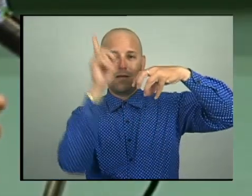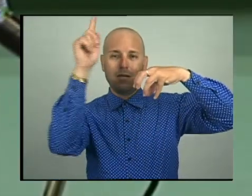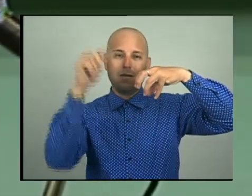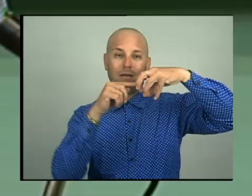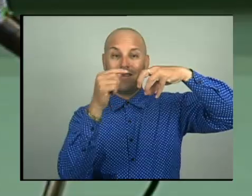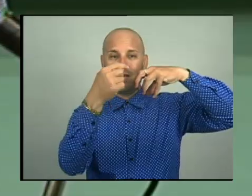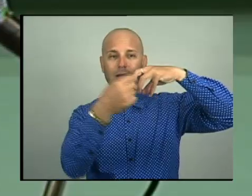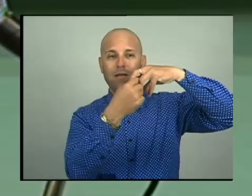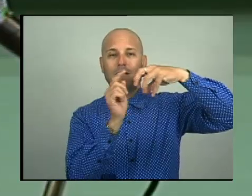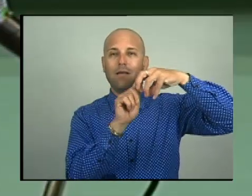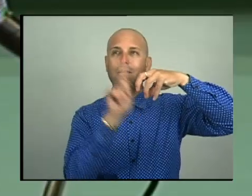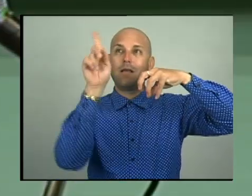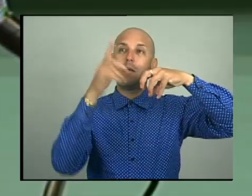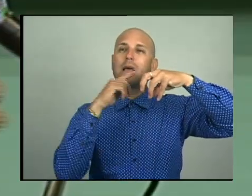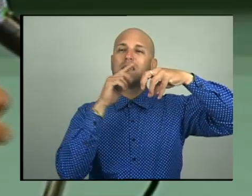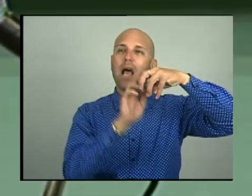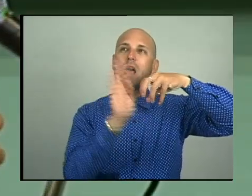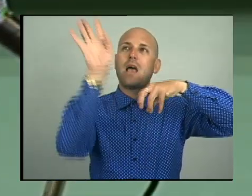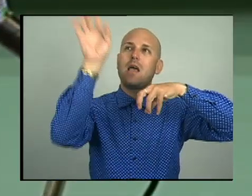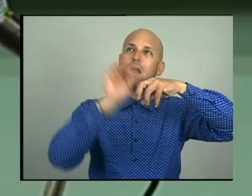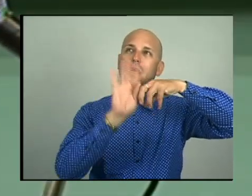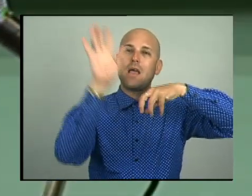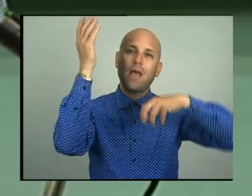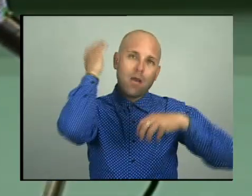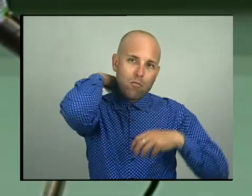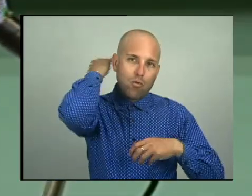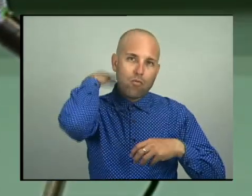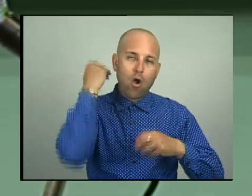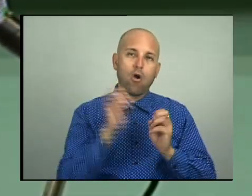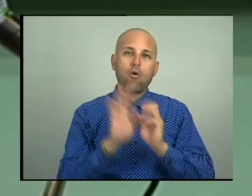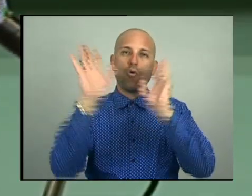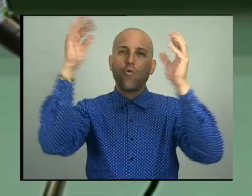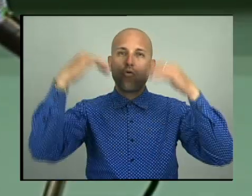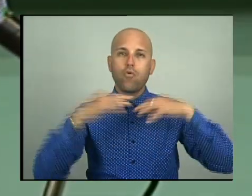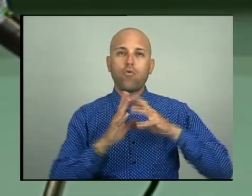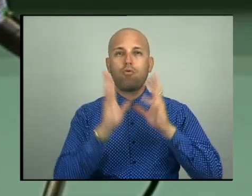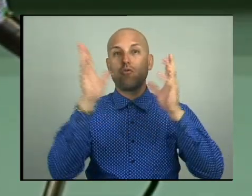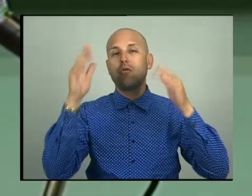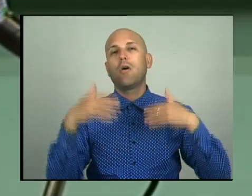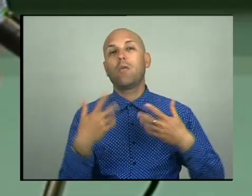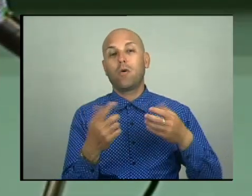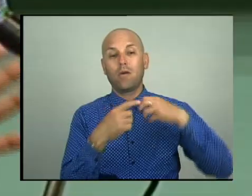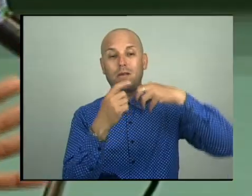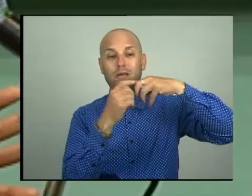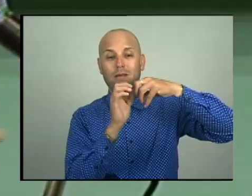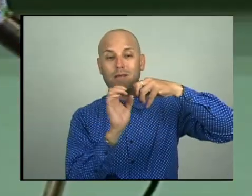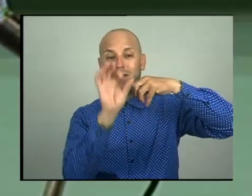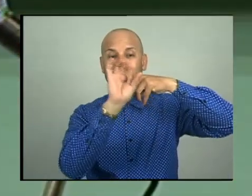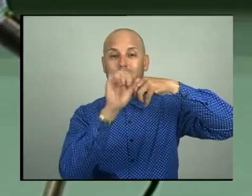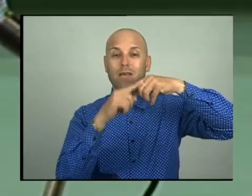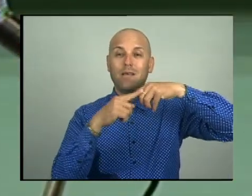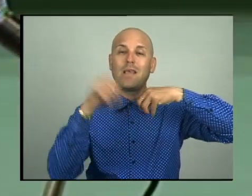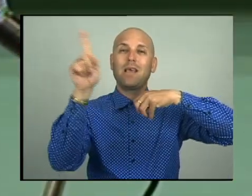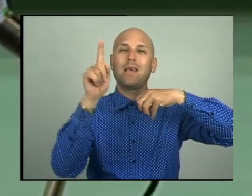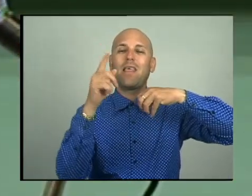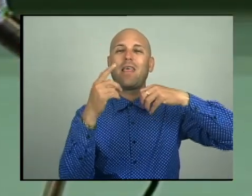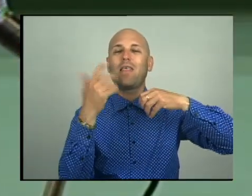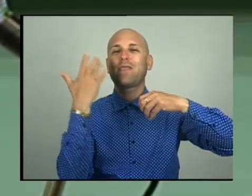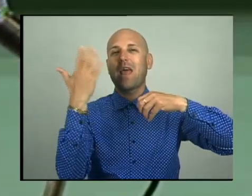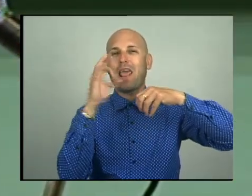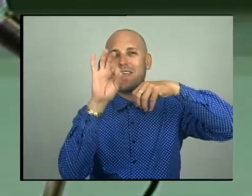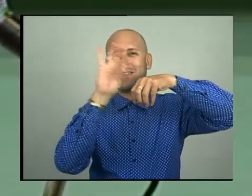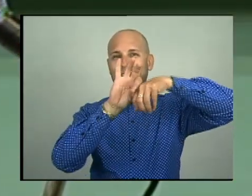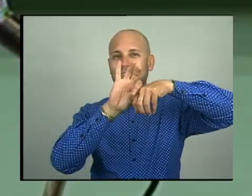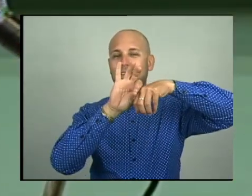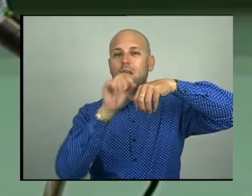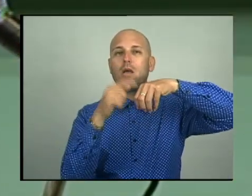los pulmones reciban sangre y mejore la oxigenación. Porque el problema del falo es que le tiene una obstrucción en la salida del ventrículo derecho y no tiene sangre en el